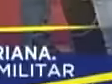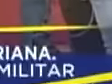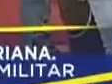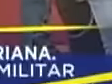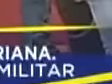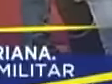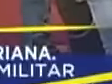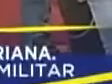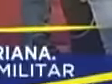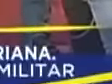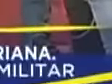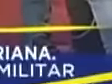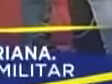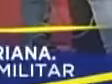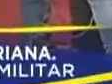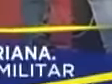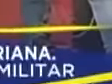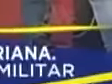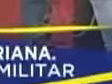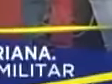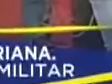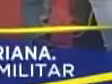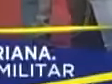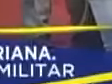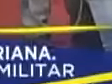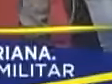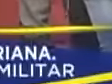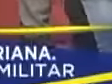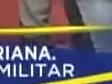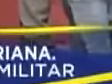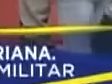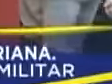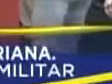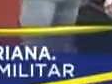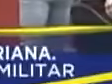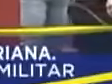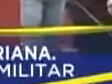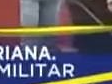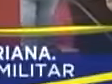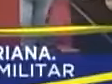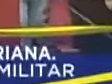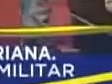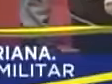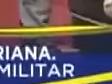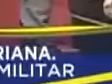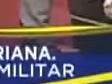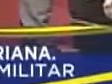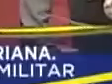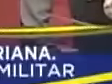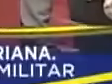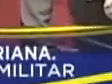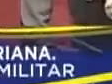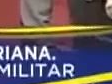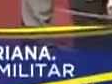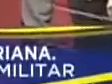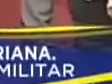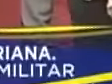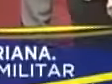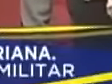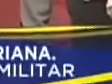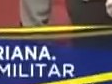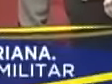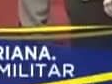Caracas, pueblo de Venezuela. Buenas tardes, mi comandante en jefe, Nicolás Maduro